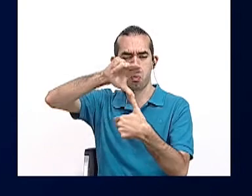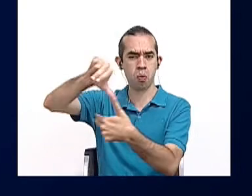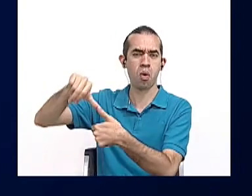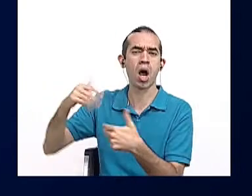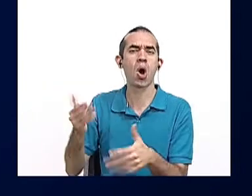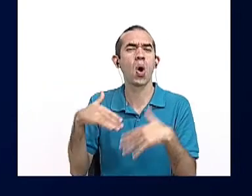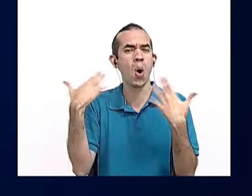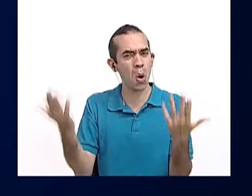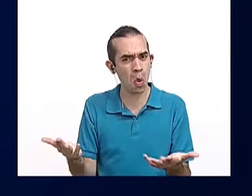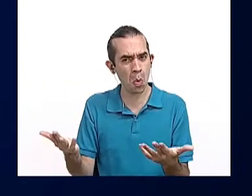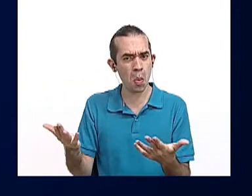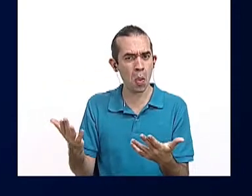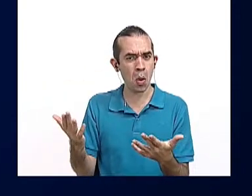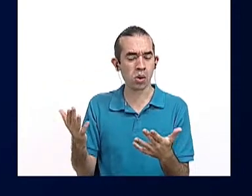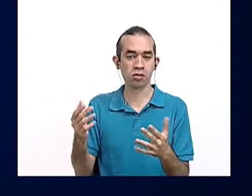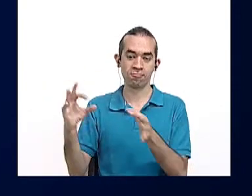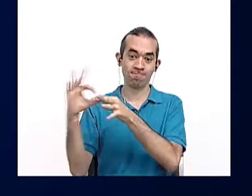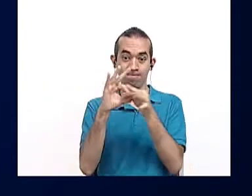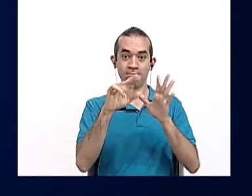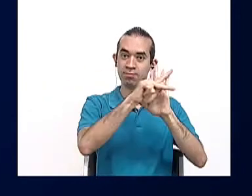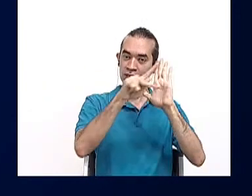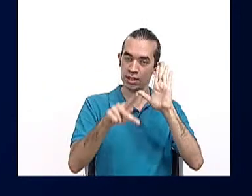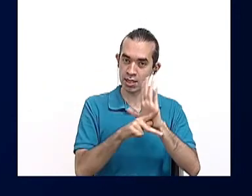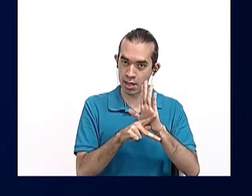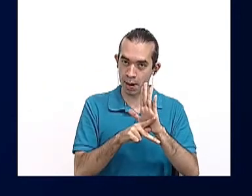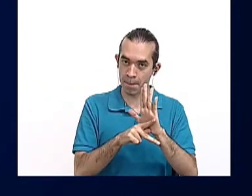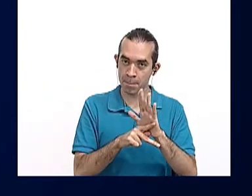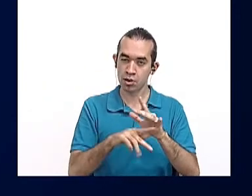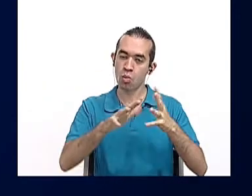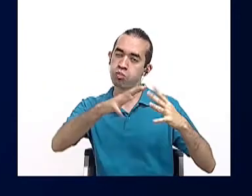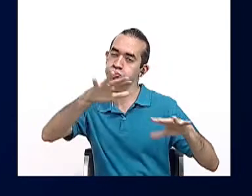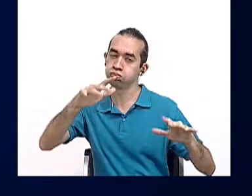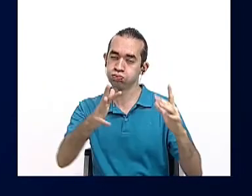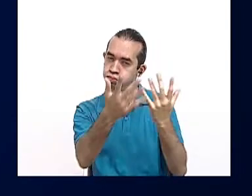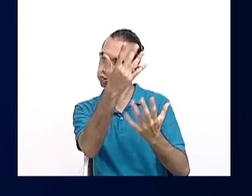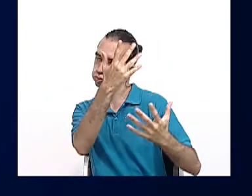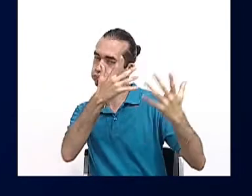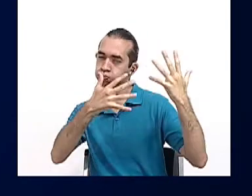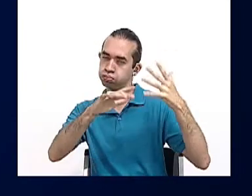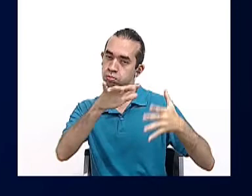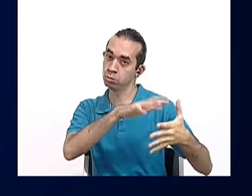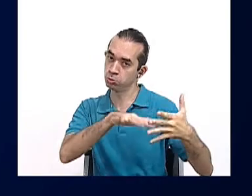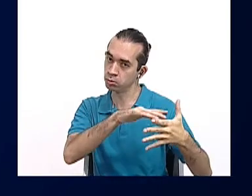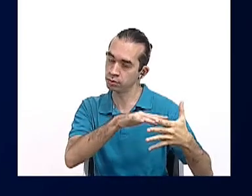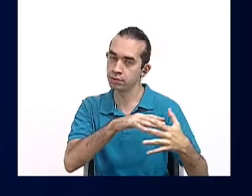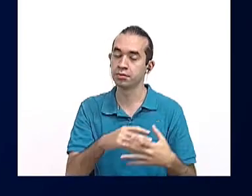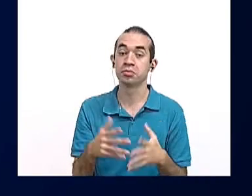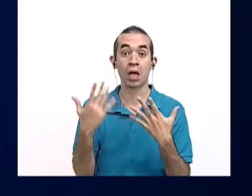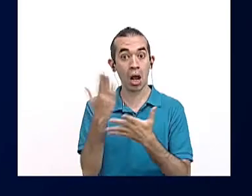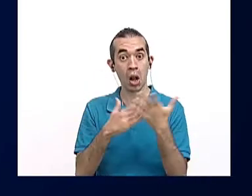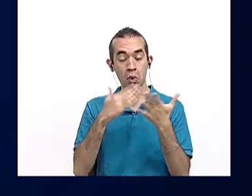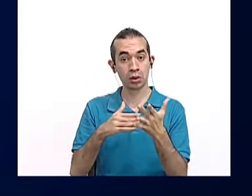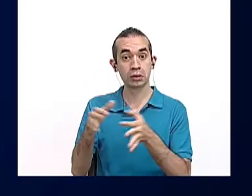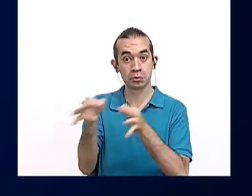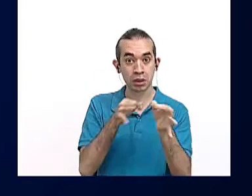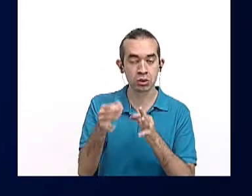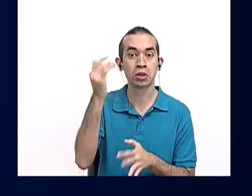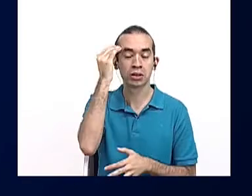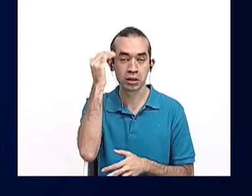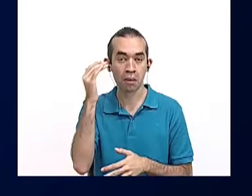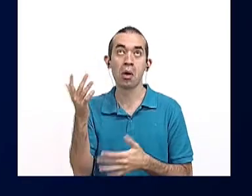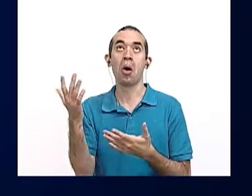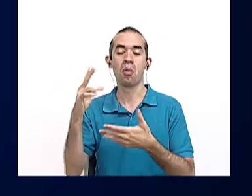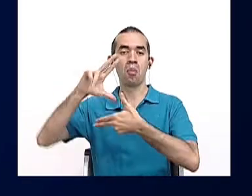acuerdo a todos esos principios de la hidrostática. ¿Saben alguna explicación? ¿Han escuchado cómo se forman los